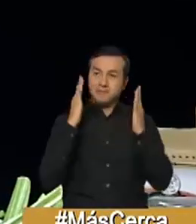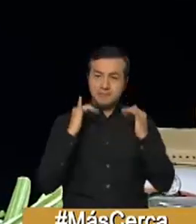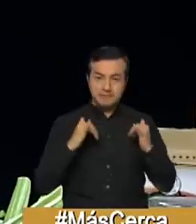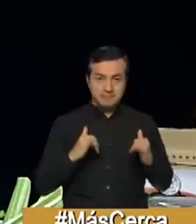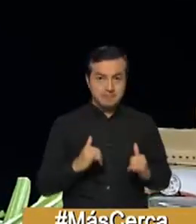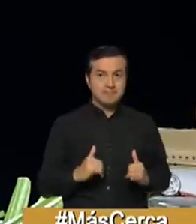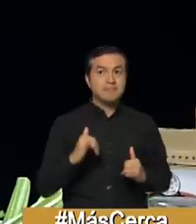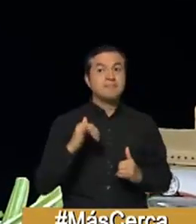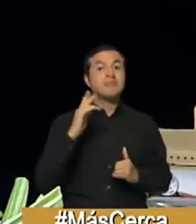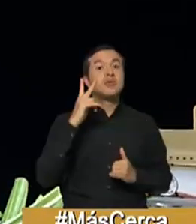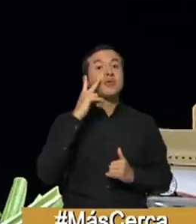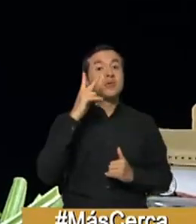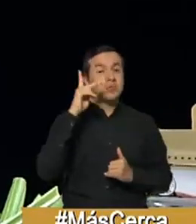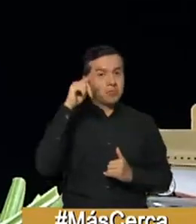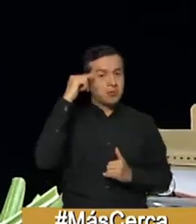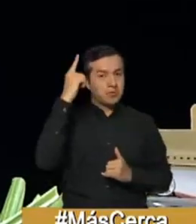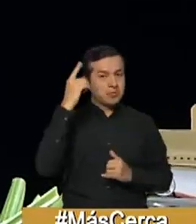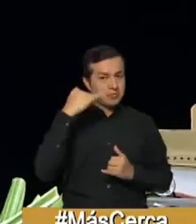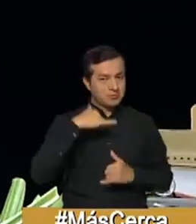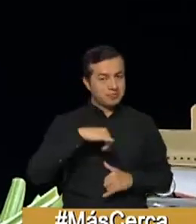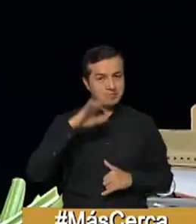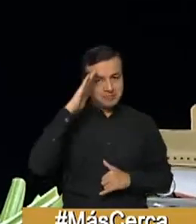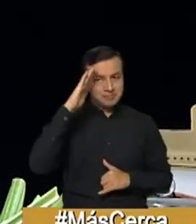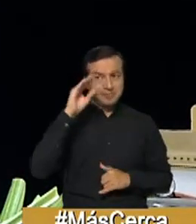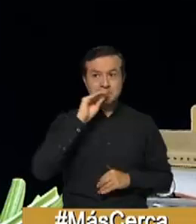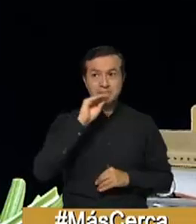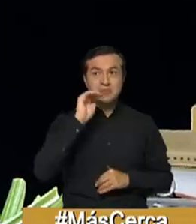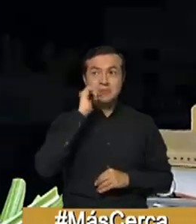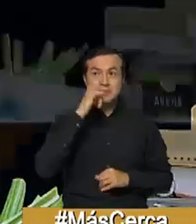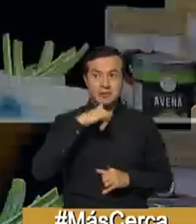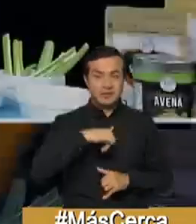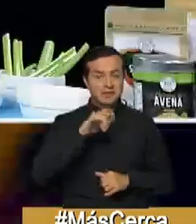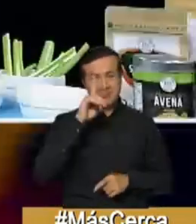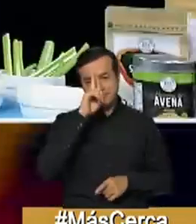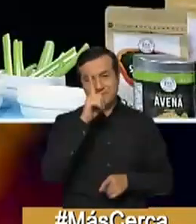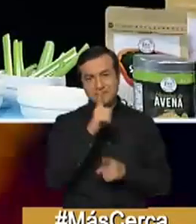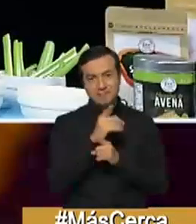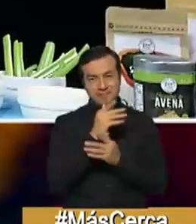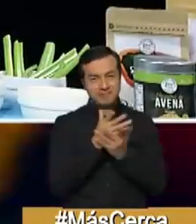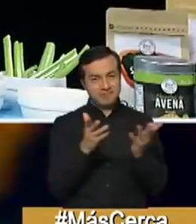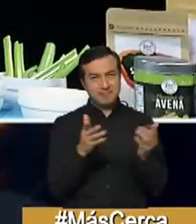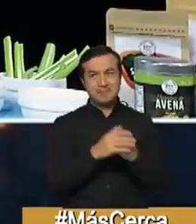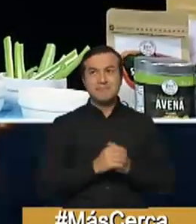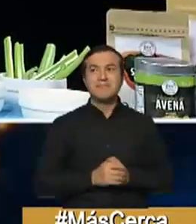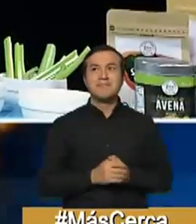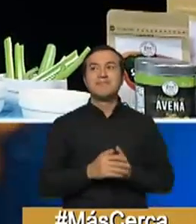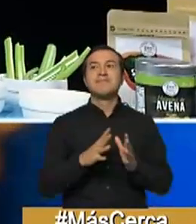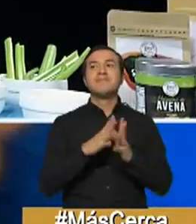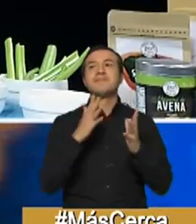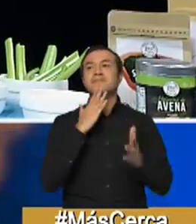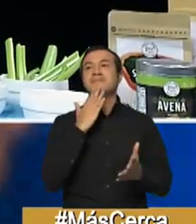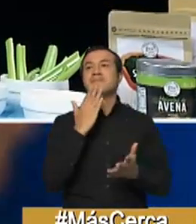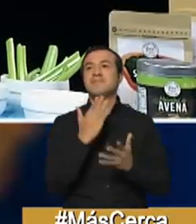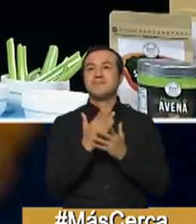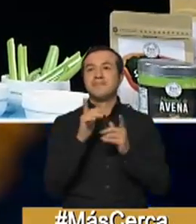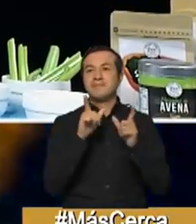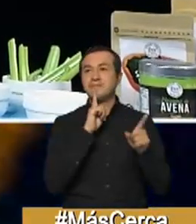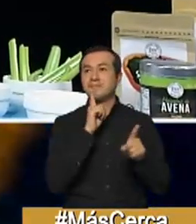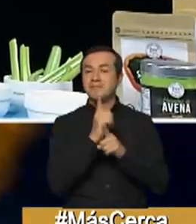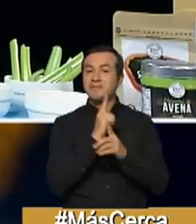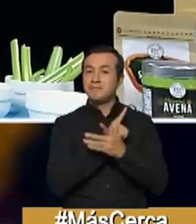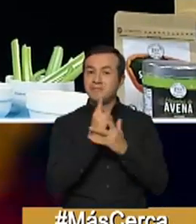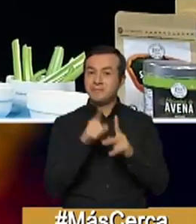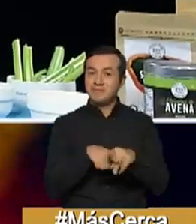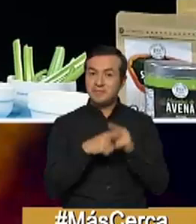acompañarnos y nos vemos en una próxima oportunidad. Si Dios quiere, mañana, querida Carla, que tengas un buen día. Muchas gracias. Qué bueno comenzar esta semana con